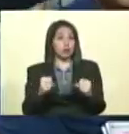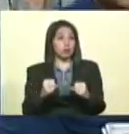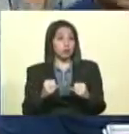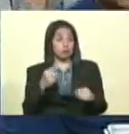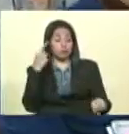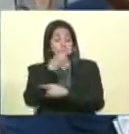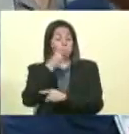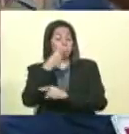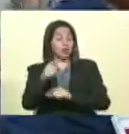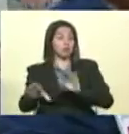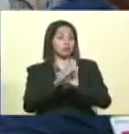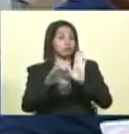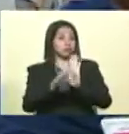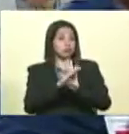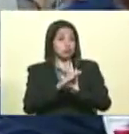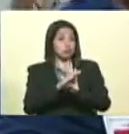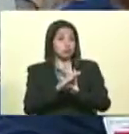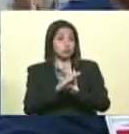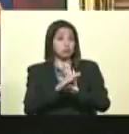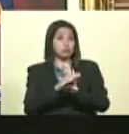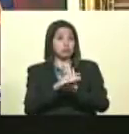mandato constitucional que nosotros tenemos aquí.